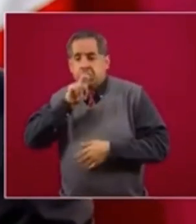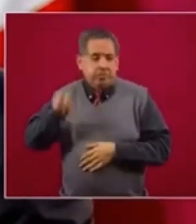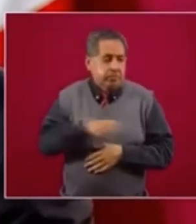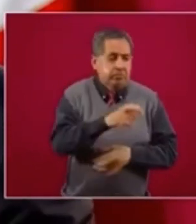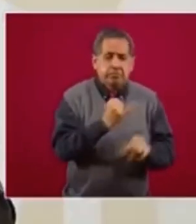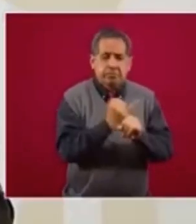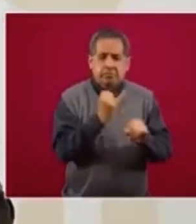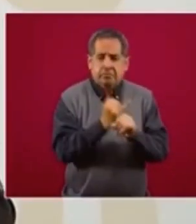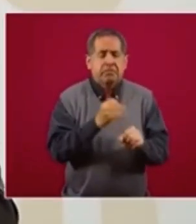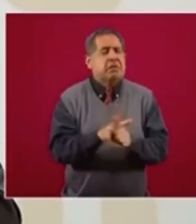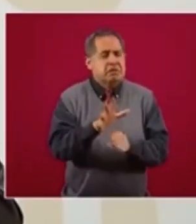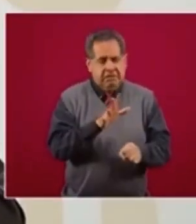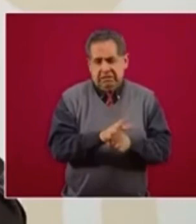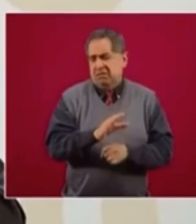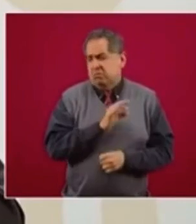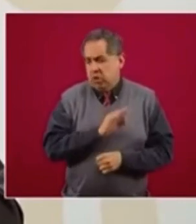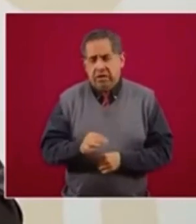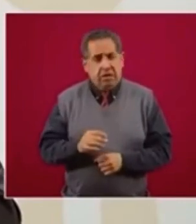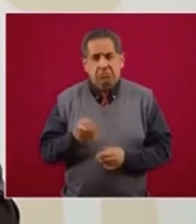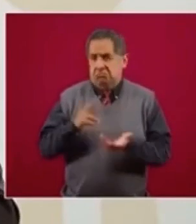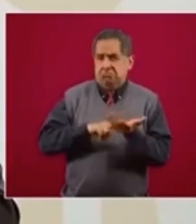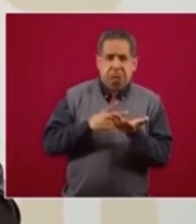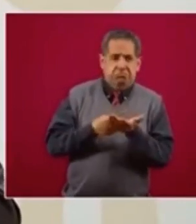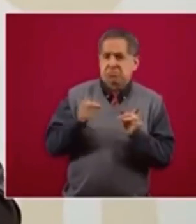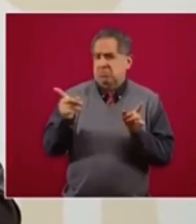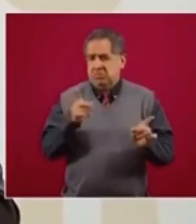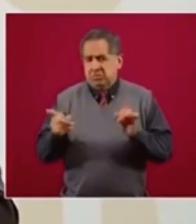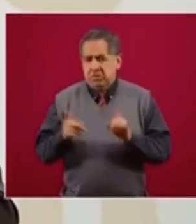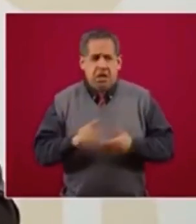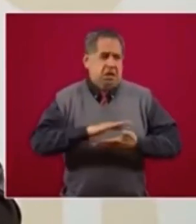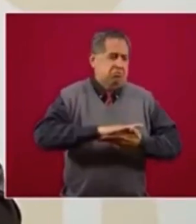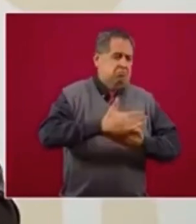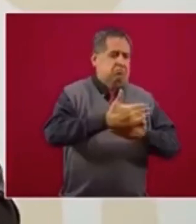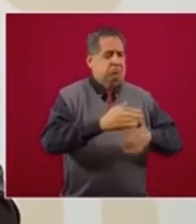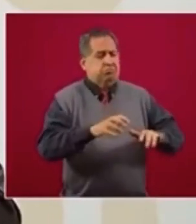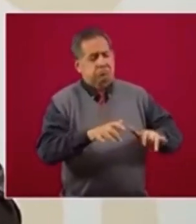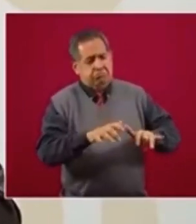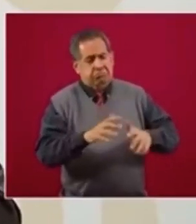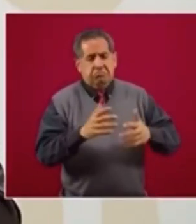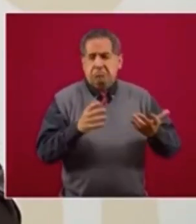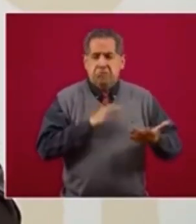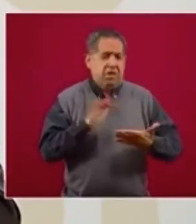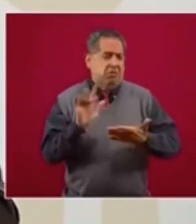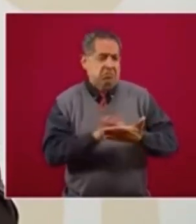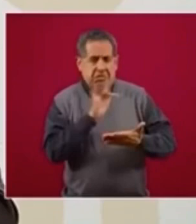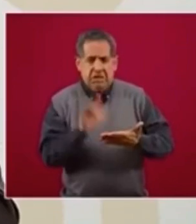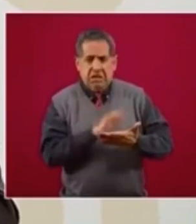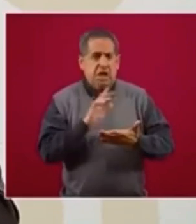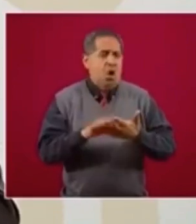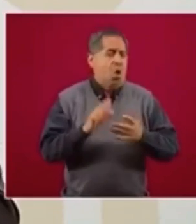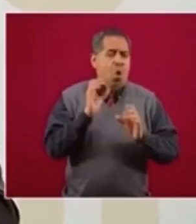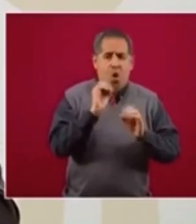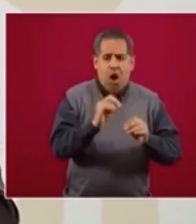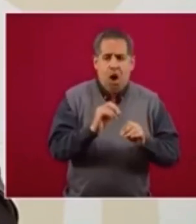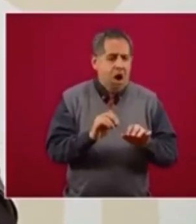por Internet. Y lo pueden hacer por Internet no solo desde una computadora, una laptop o una